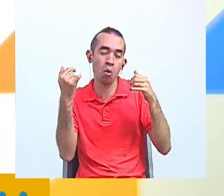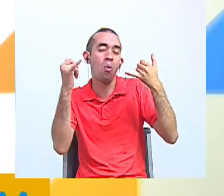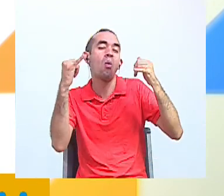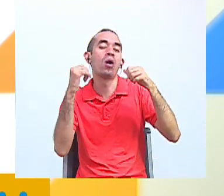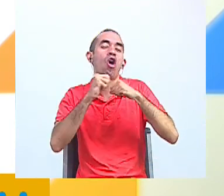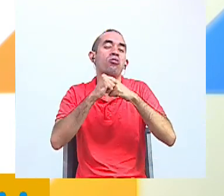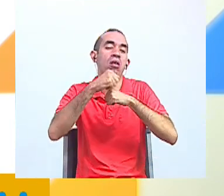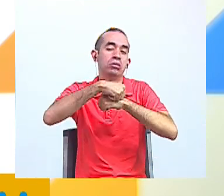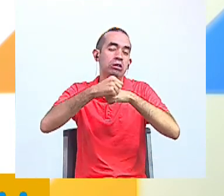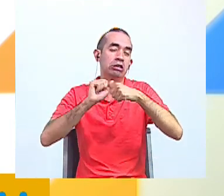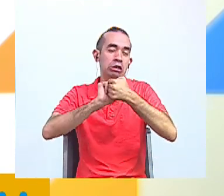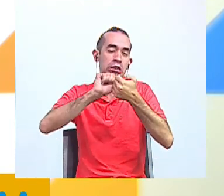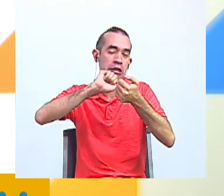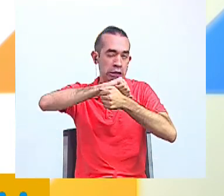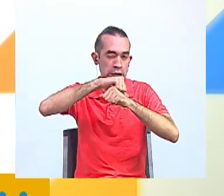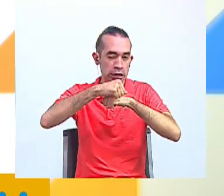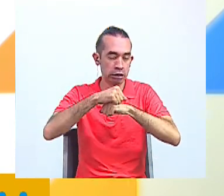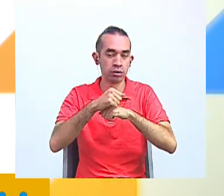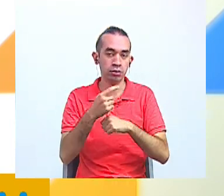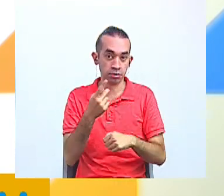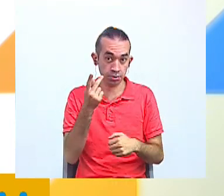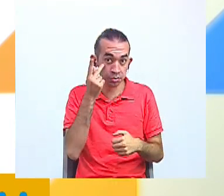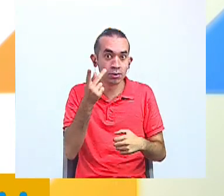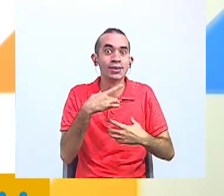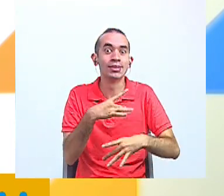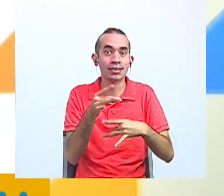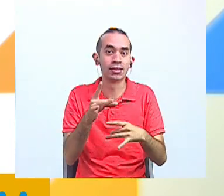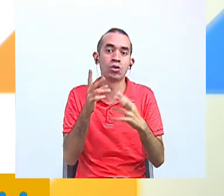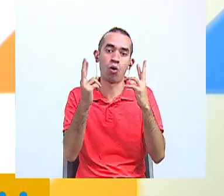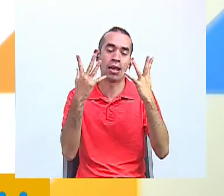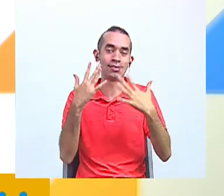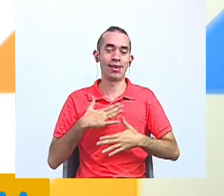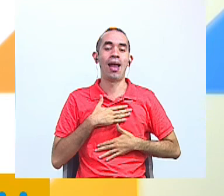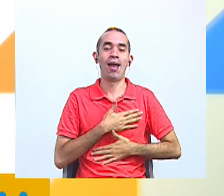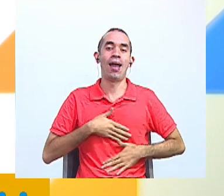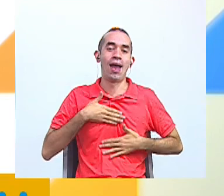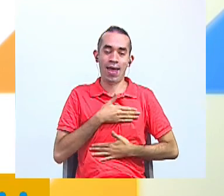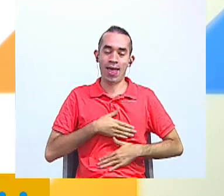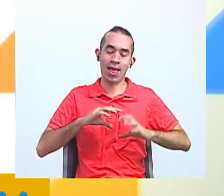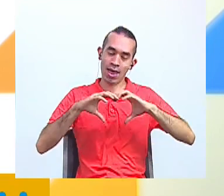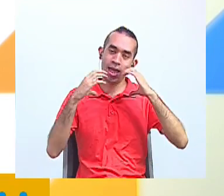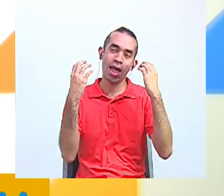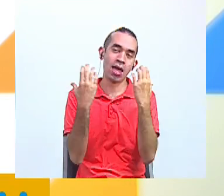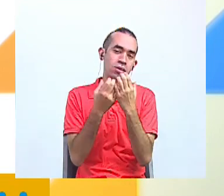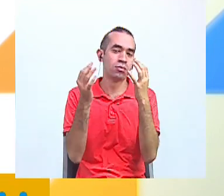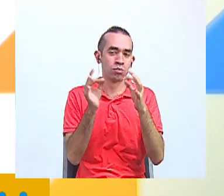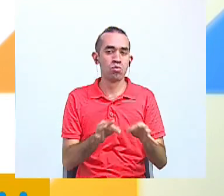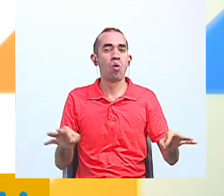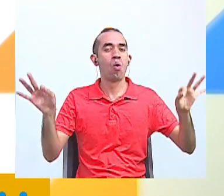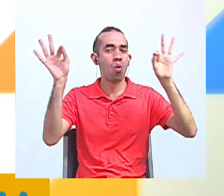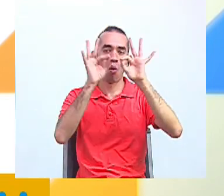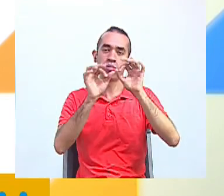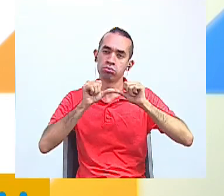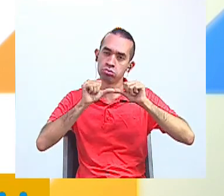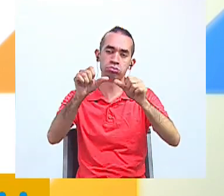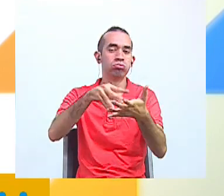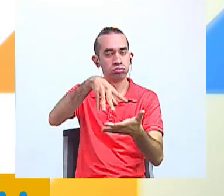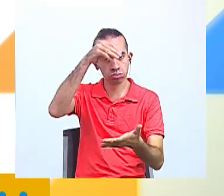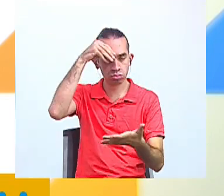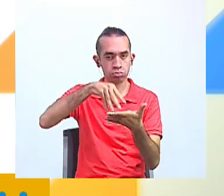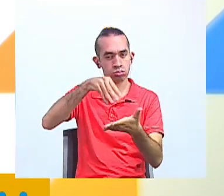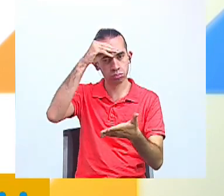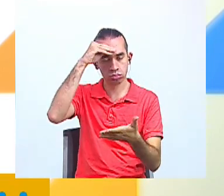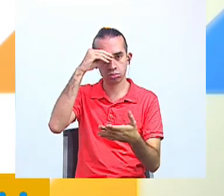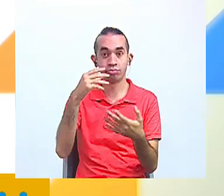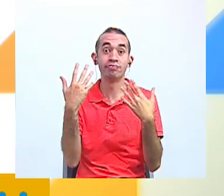¿Ven qué interesante? Bueno, espero que hayan disfrutado mucho esta clase. Es muy importante que sigamos aprendiendo.